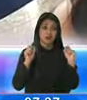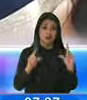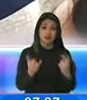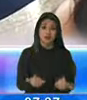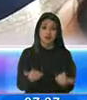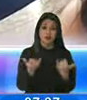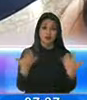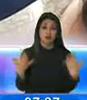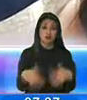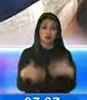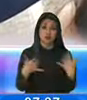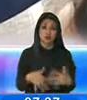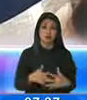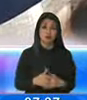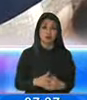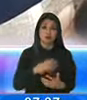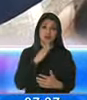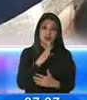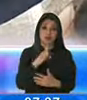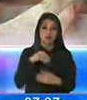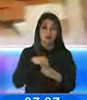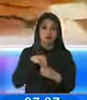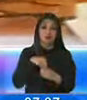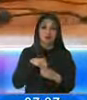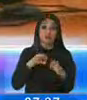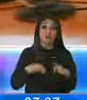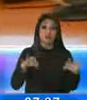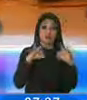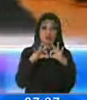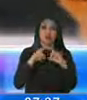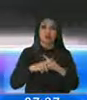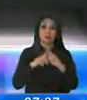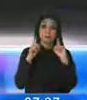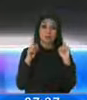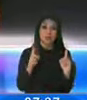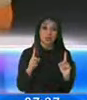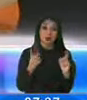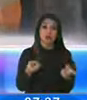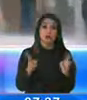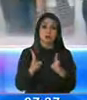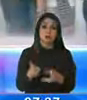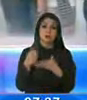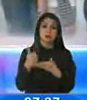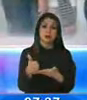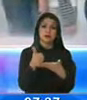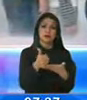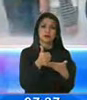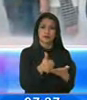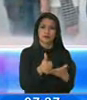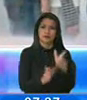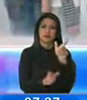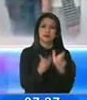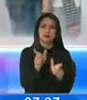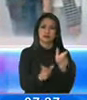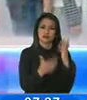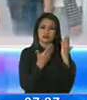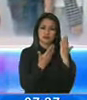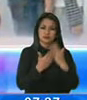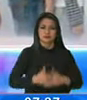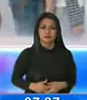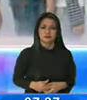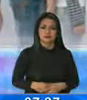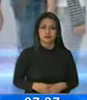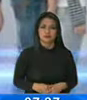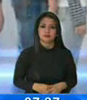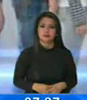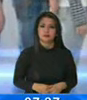está todo aquí, siempre un ahorro es bueno. Pero la ampliación también beneficiará a las personas naturales o sus